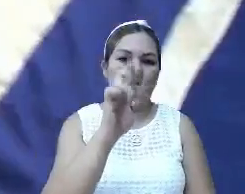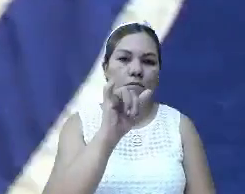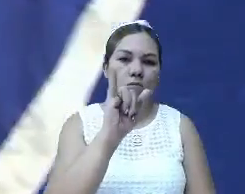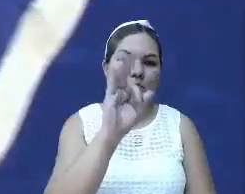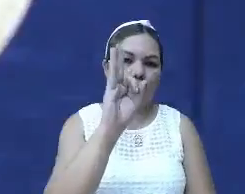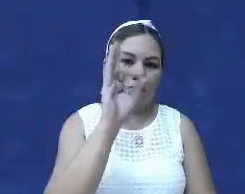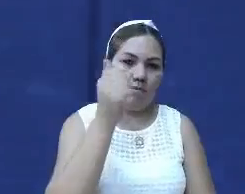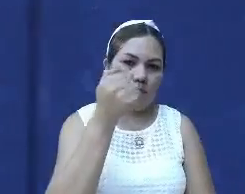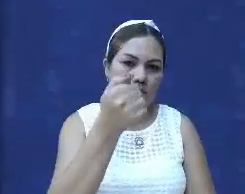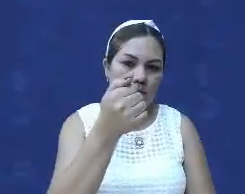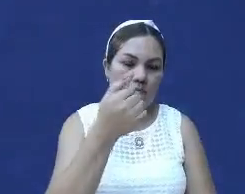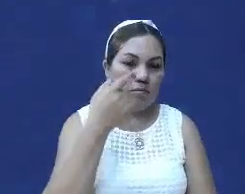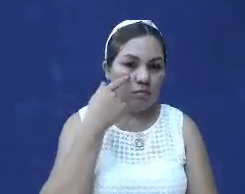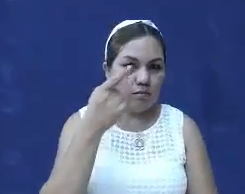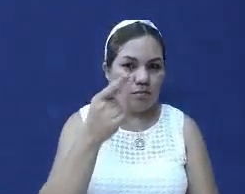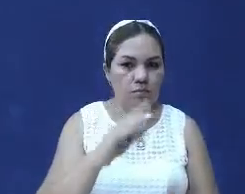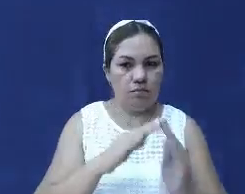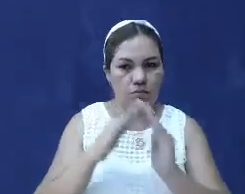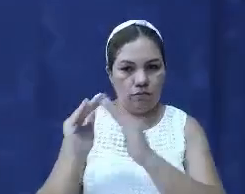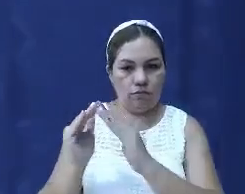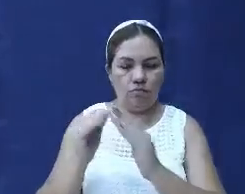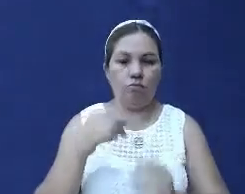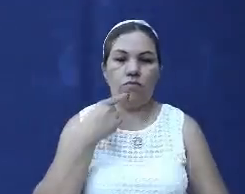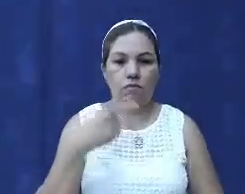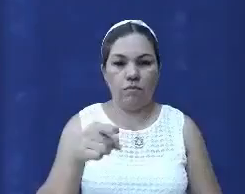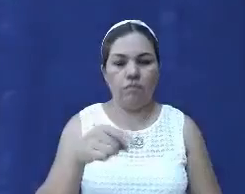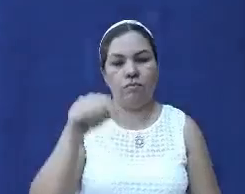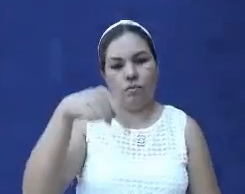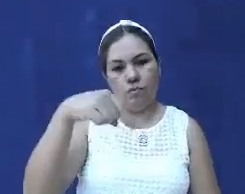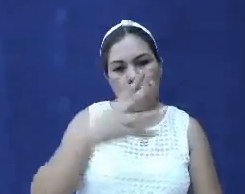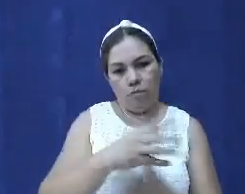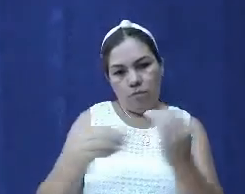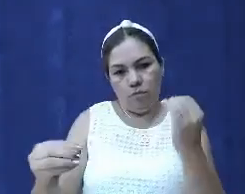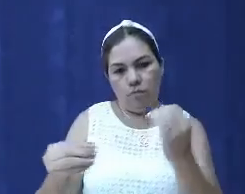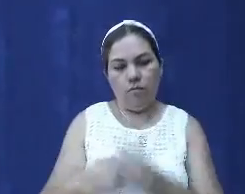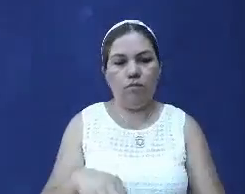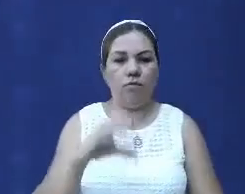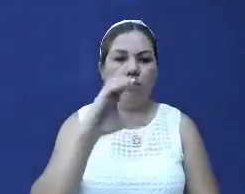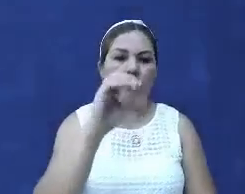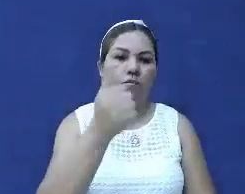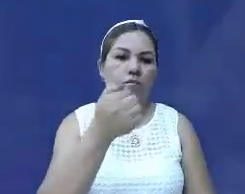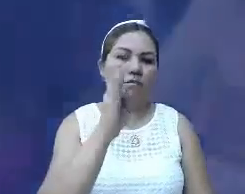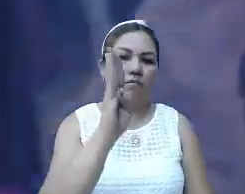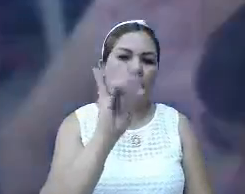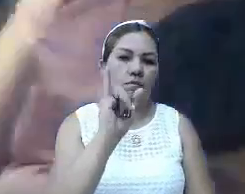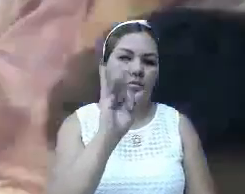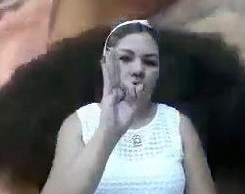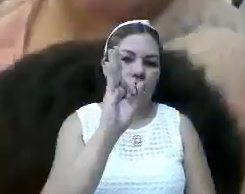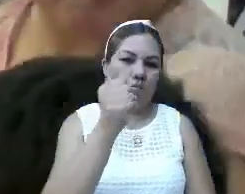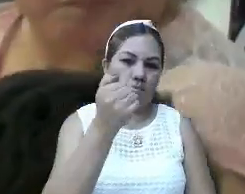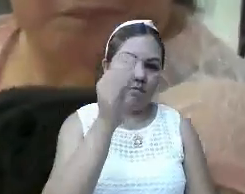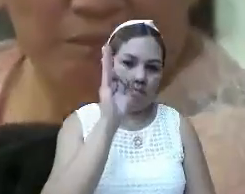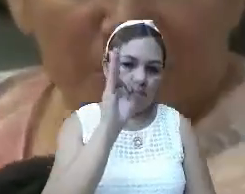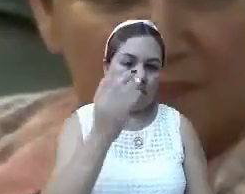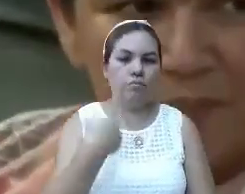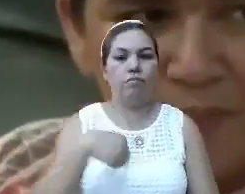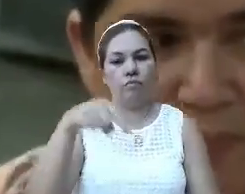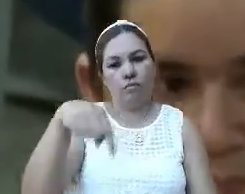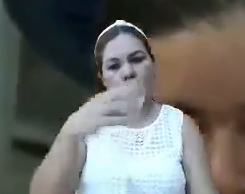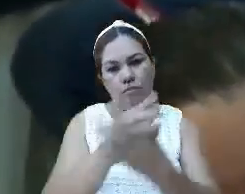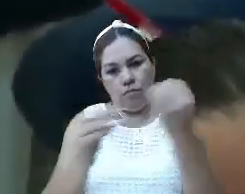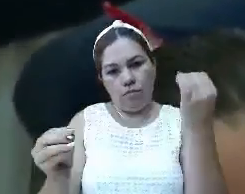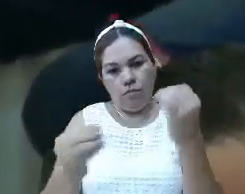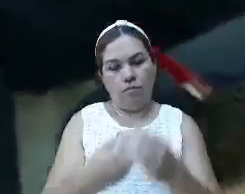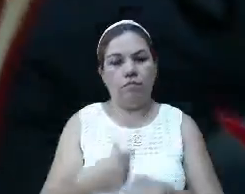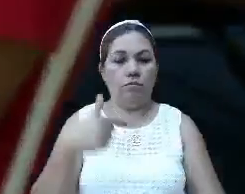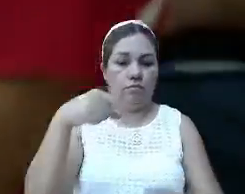Mírale a tu vecino y decirle, hoy va a salir de esa cavidad. Hoy va a salir de ese agujero donde encontró